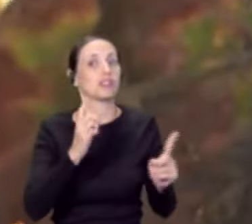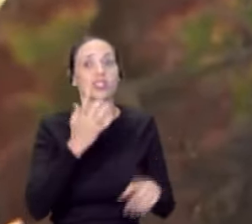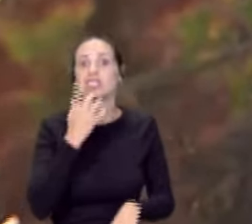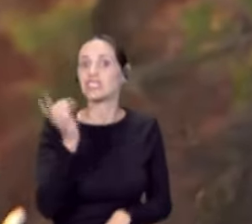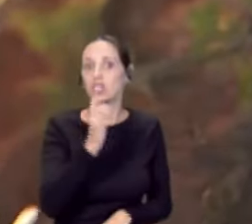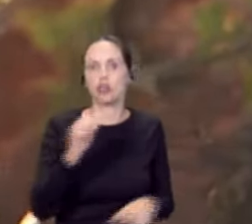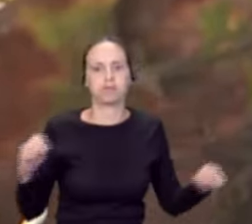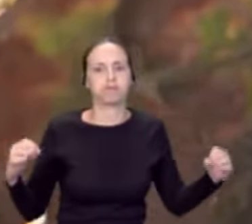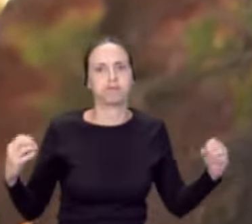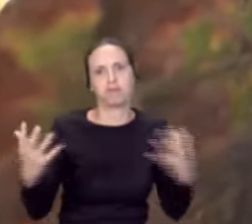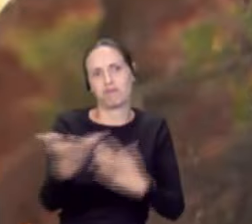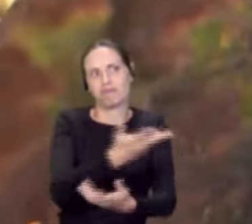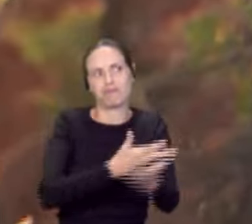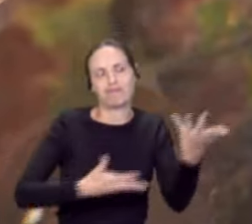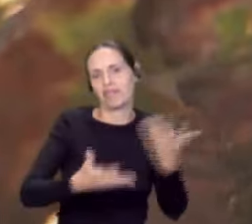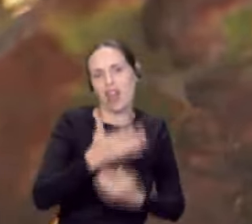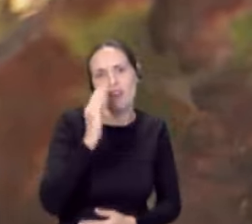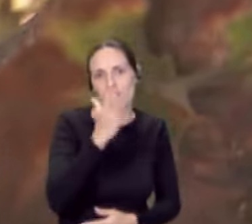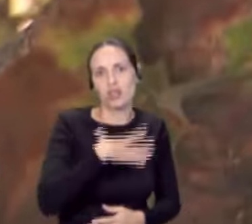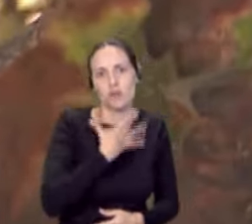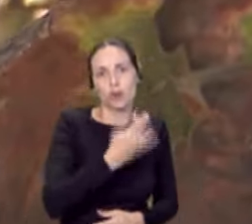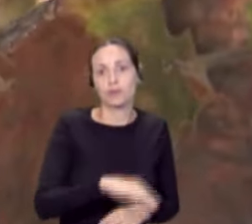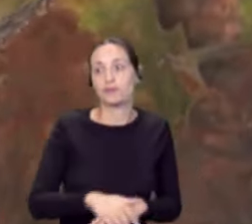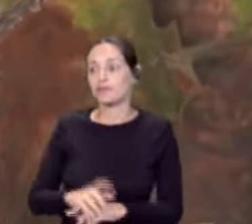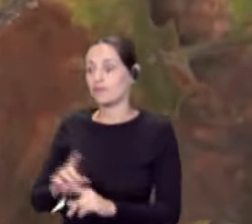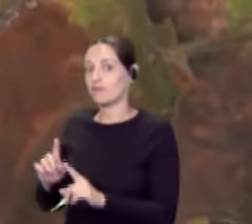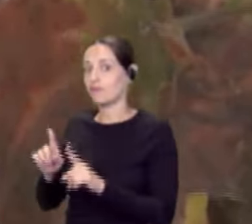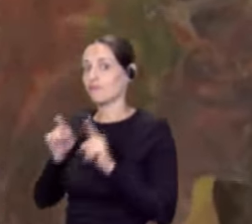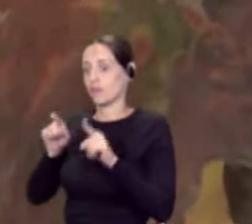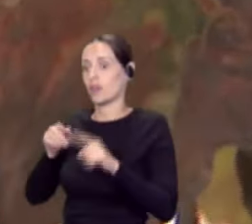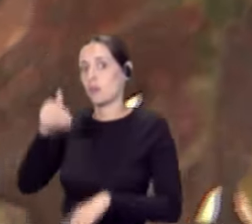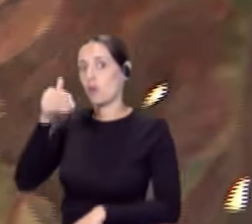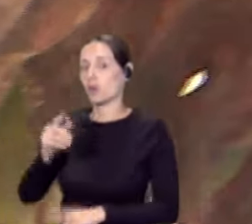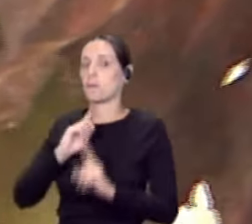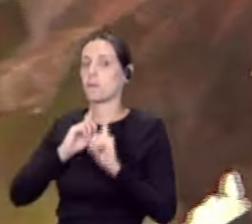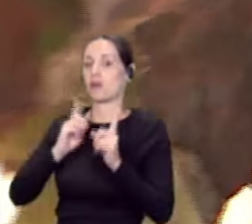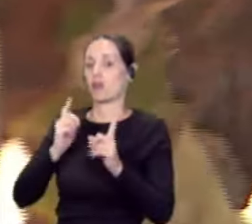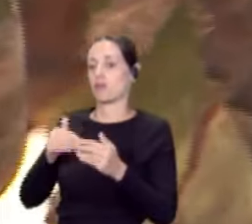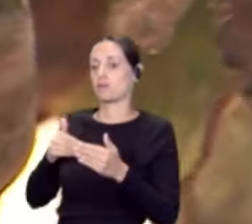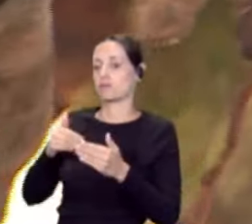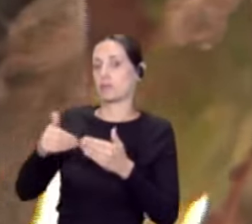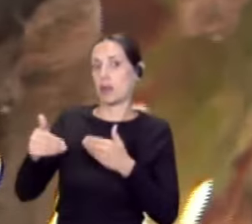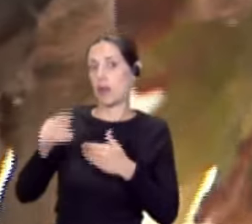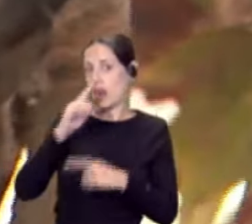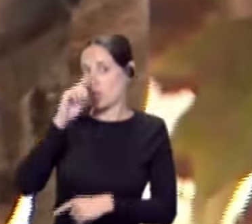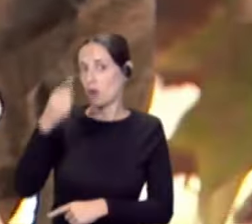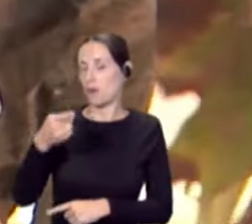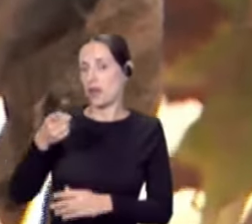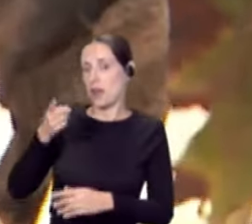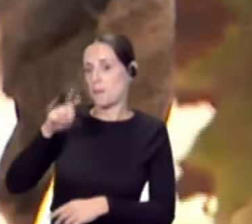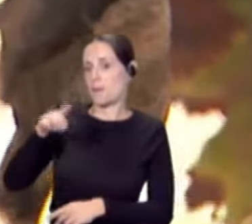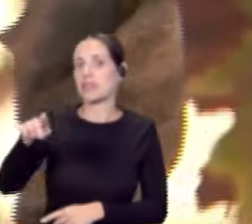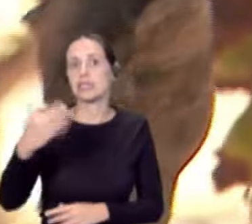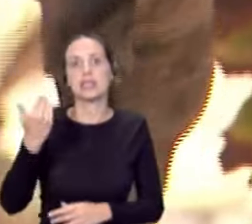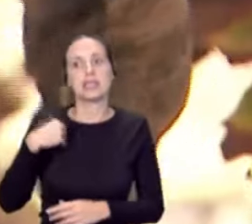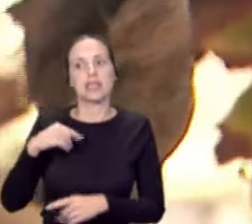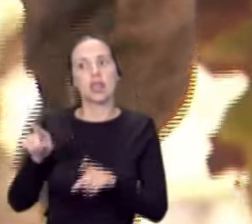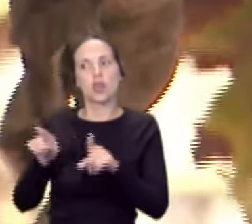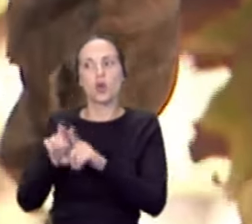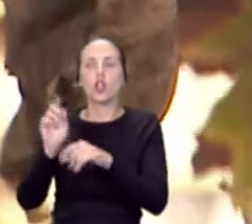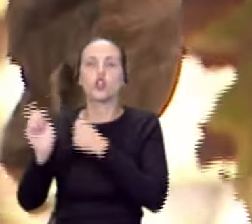Esa es una de las claves, entonces, en los primeros meses del próximo año, empezar a poner trampas para que el mosquito vaya cayendo ahí, ¿no?